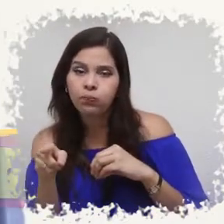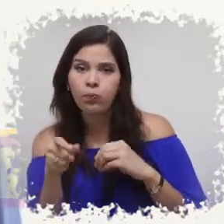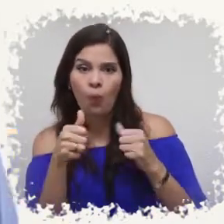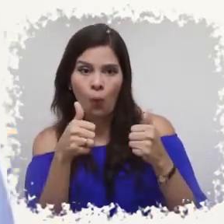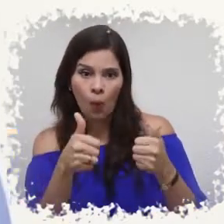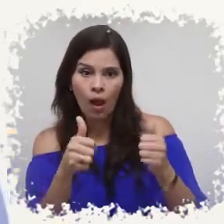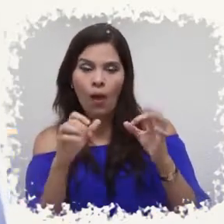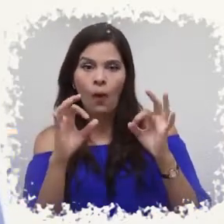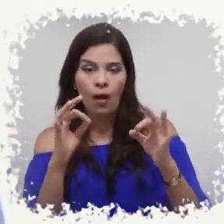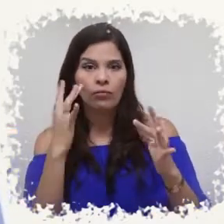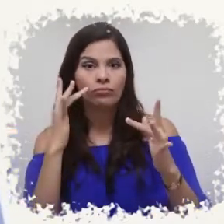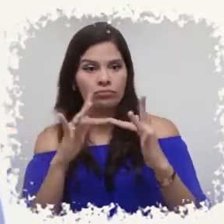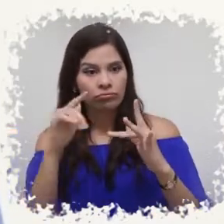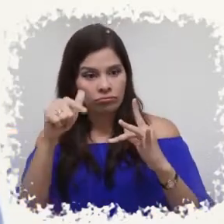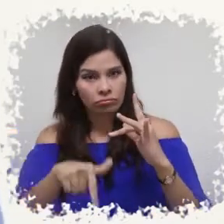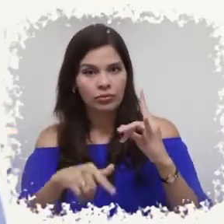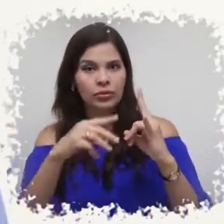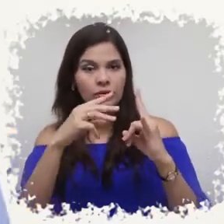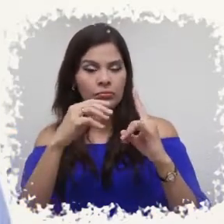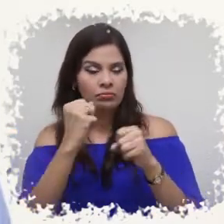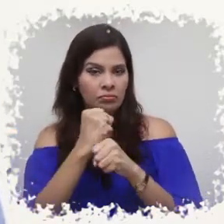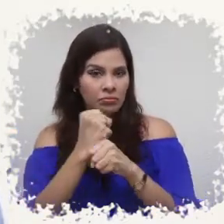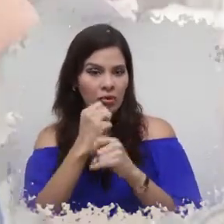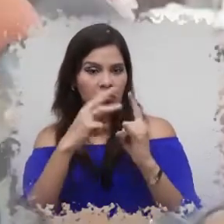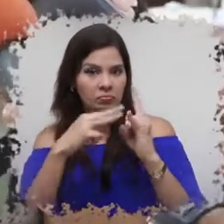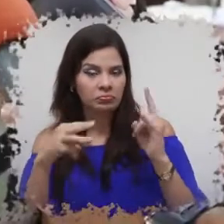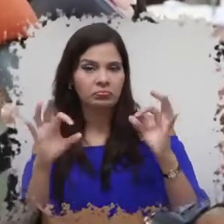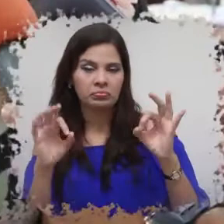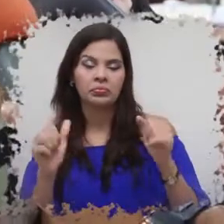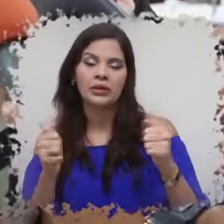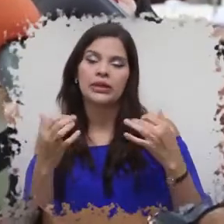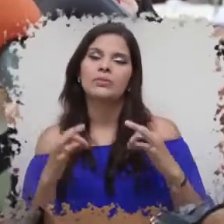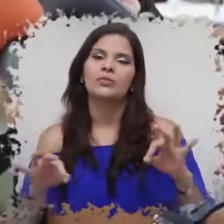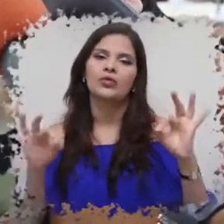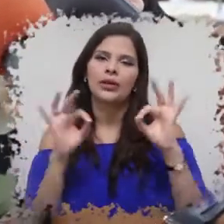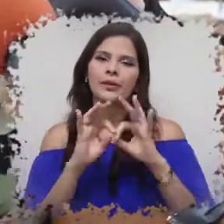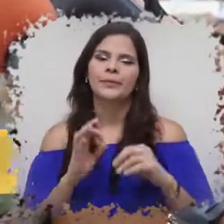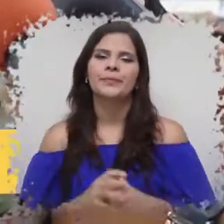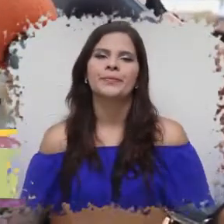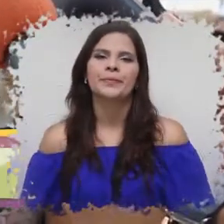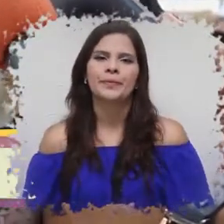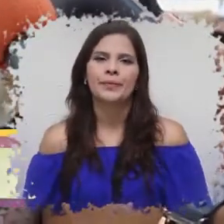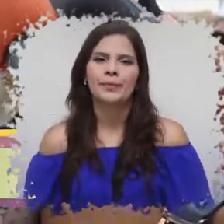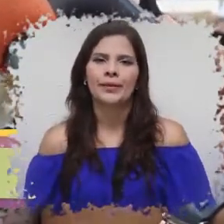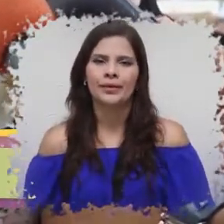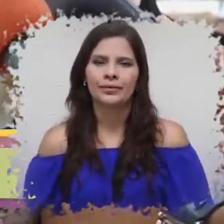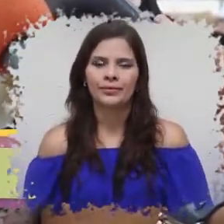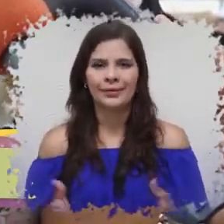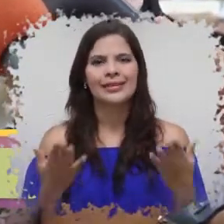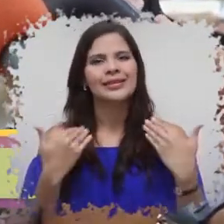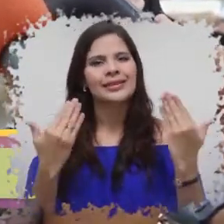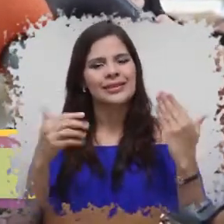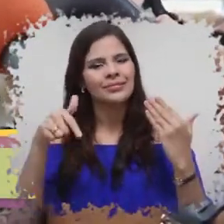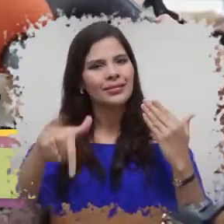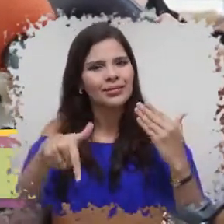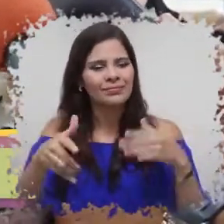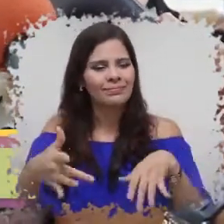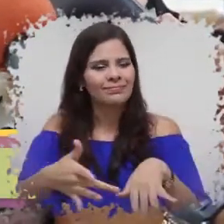allá, como las buenas prácticas que se vienen realizando en este tipo de trabajo. Generar espacios como estos donde se sensibiliza a la